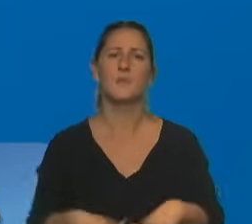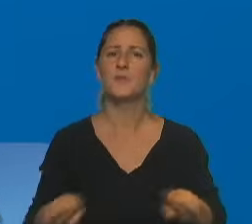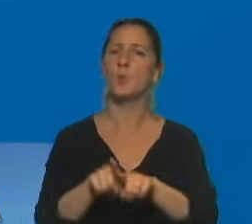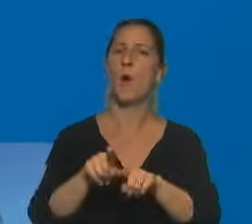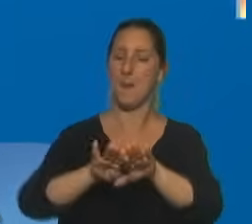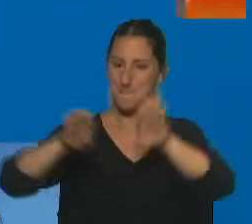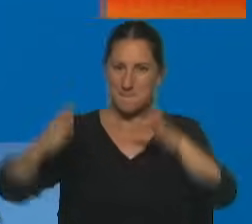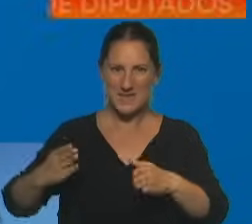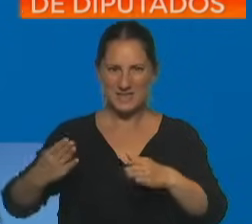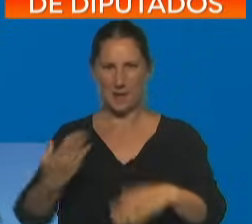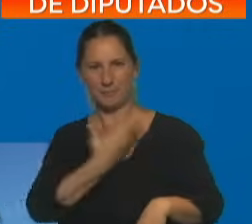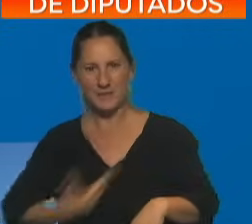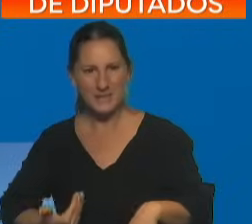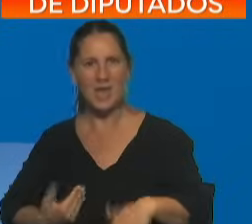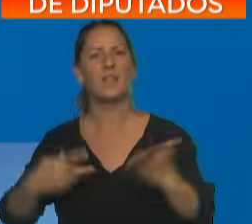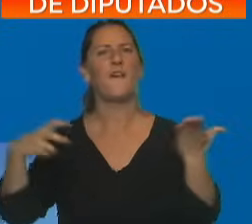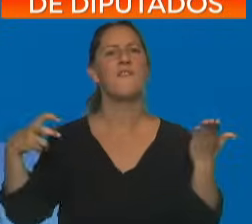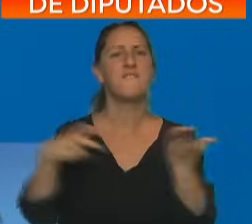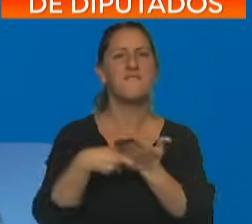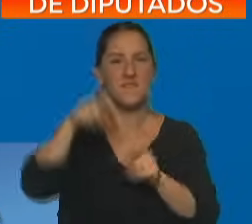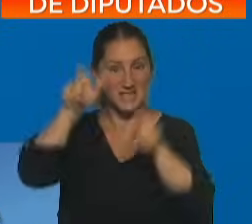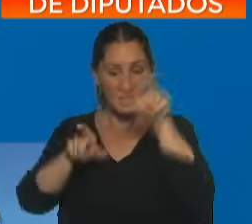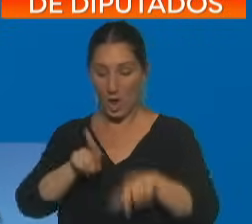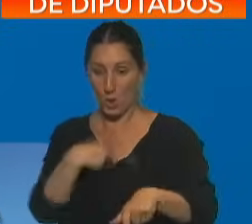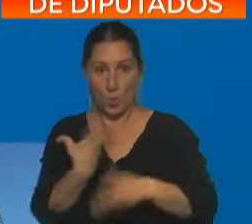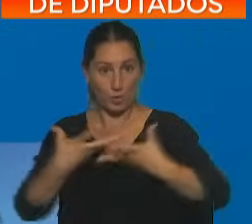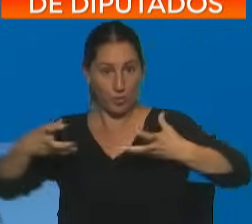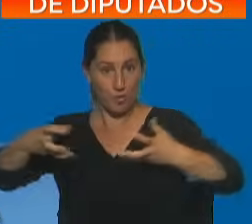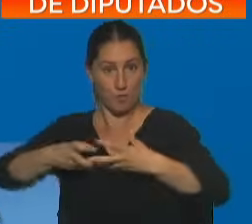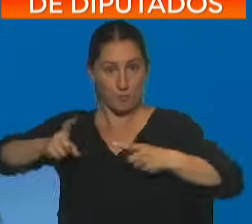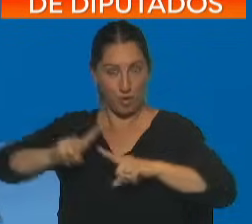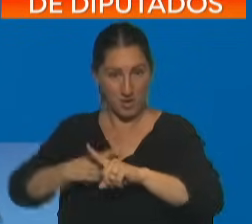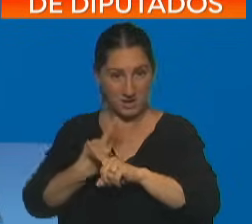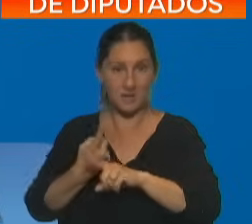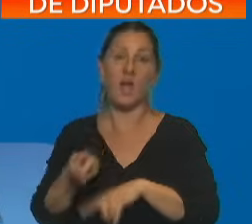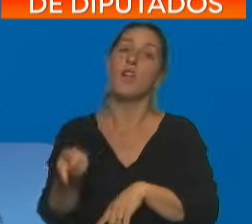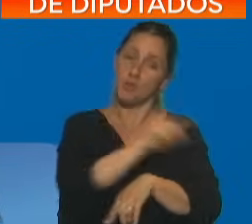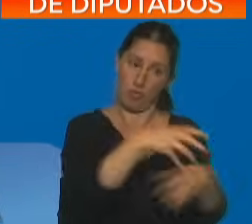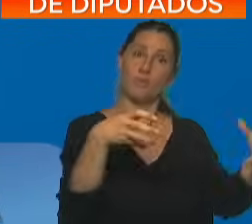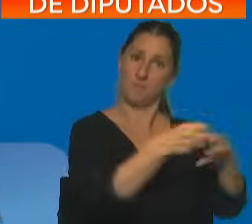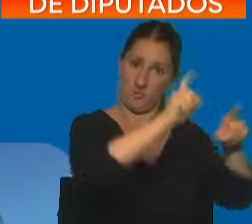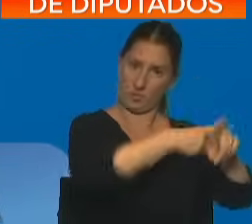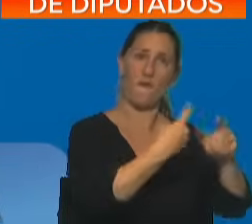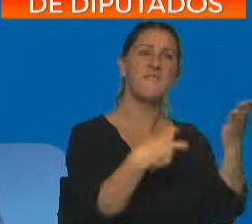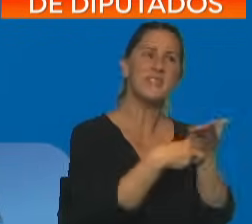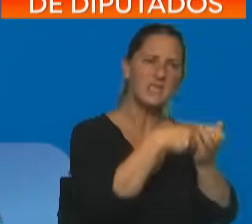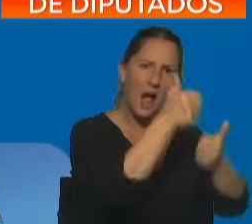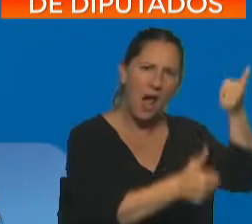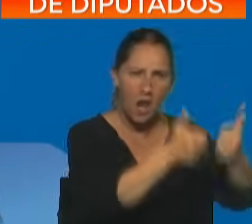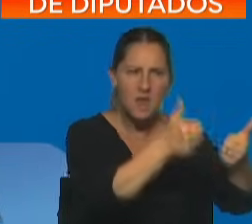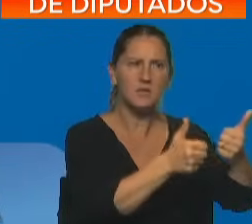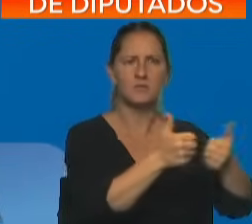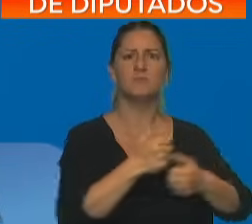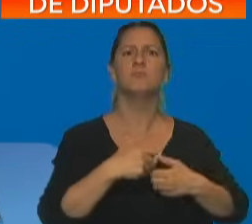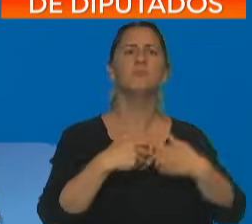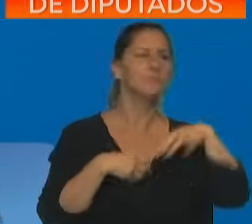de mesa y a los fiscales de nuestra fuerza política y de otras fuerzas políticas que hicieron que el comicio en el día de